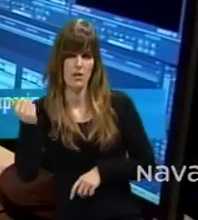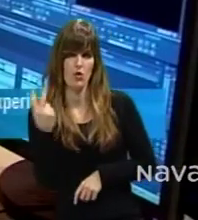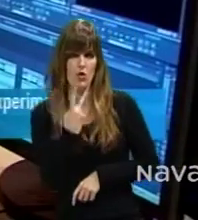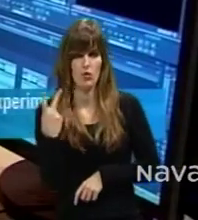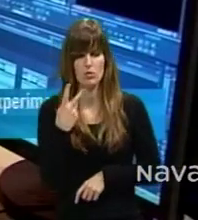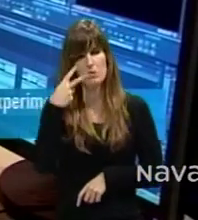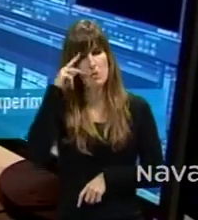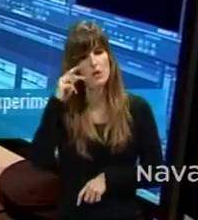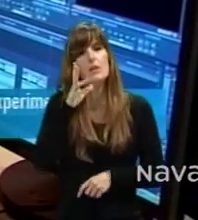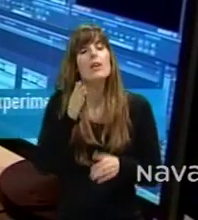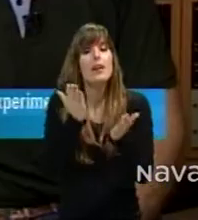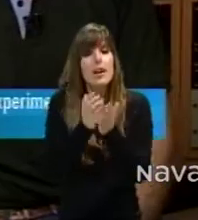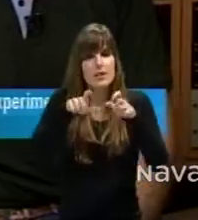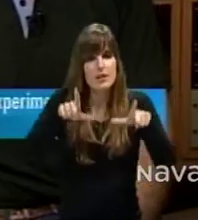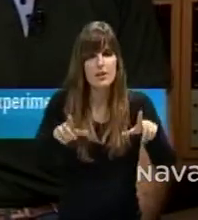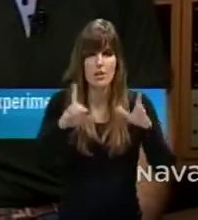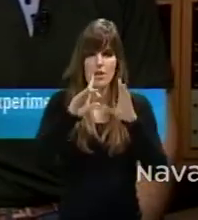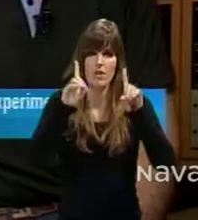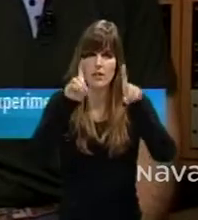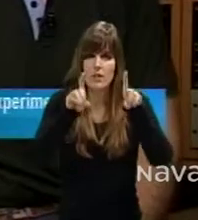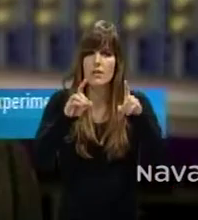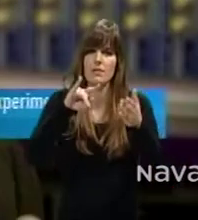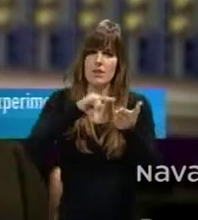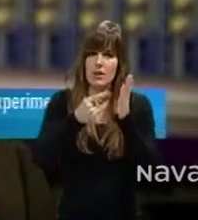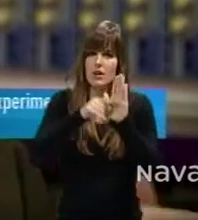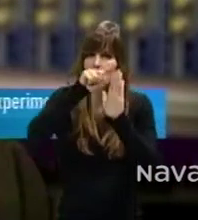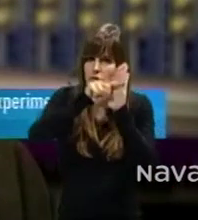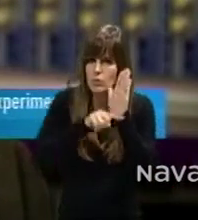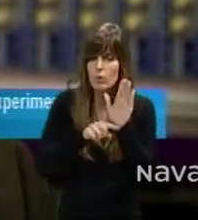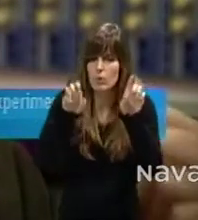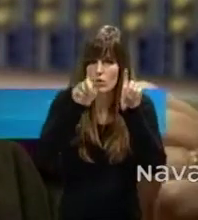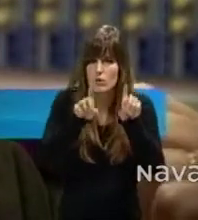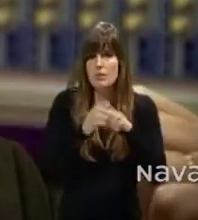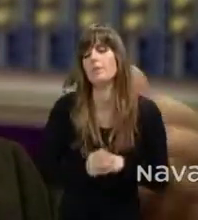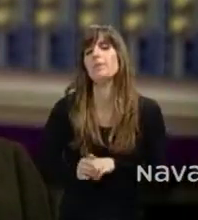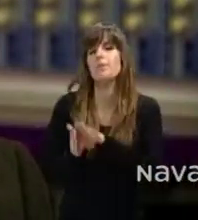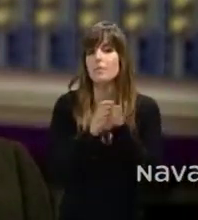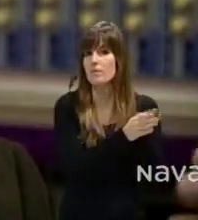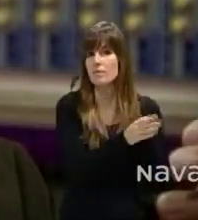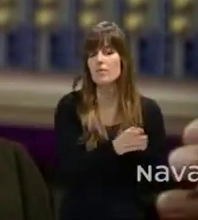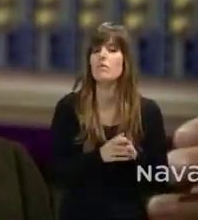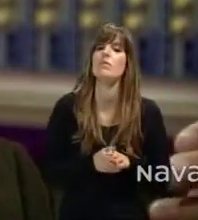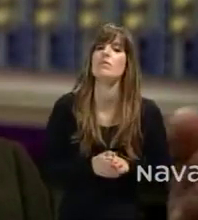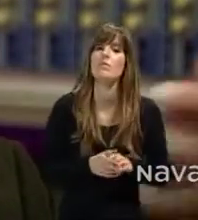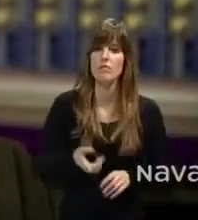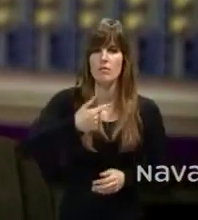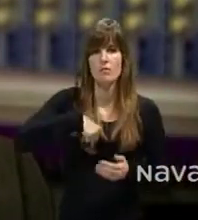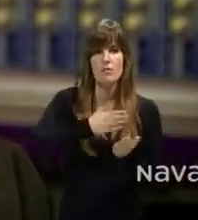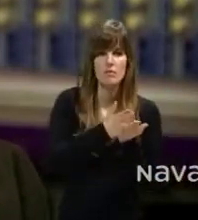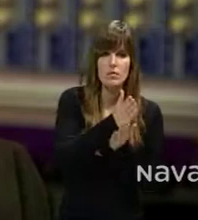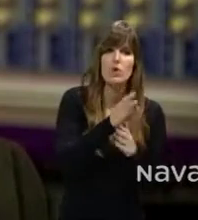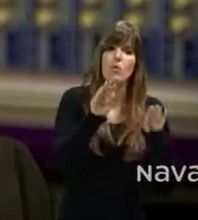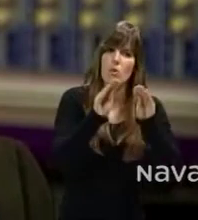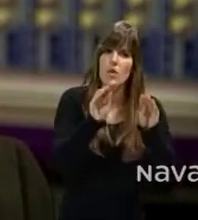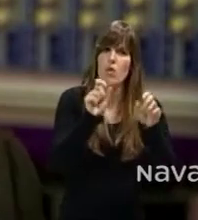forma de una actividad didáctica y en forma de una planificación de estudios. La formación reglada es una formación que está muy bien,